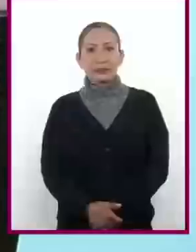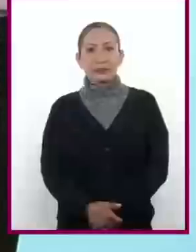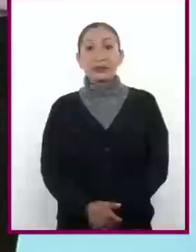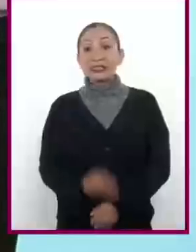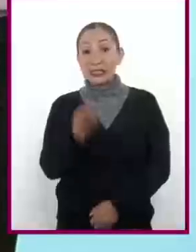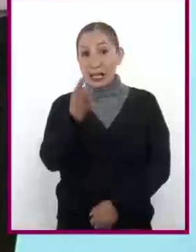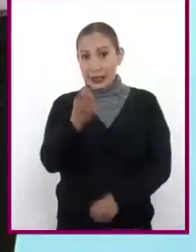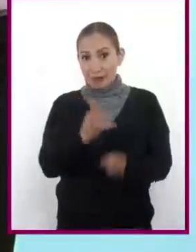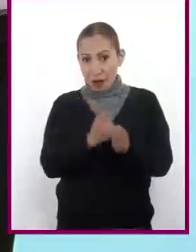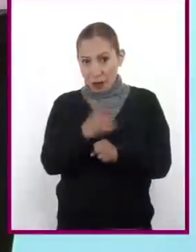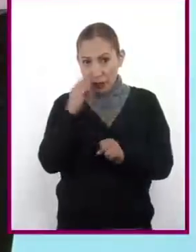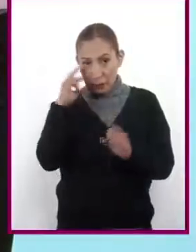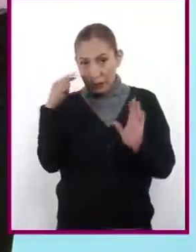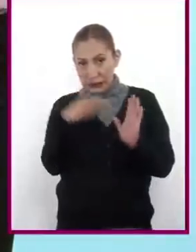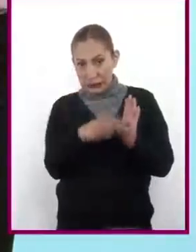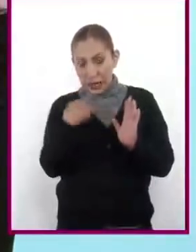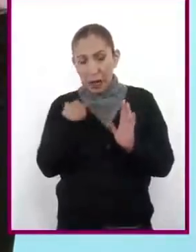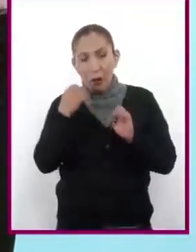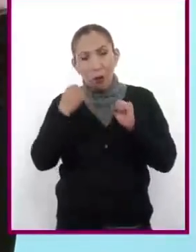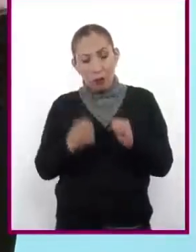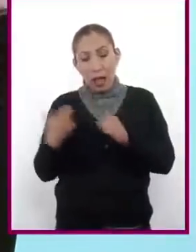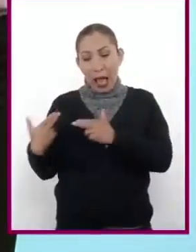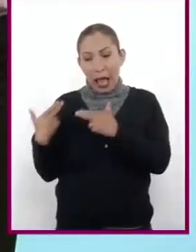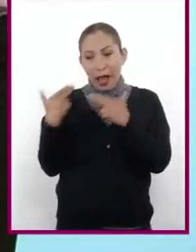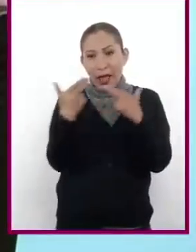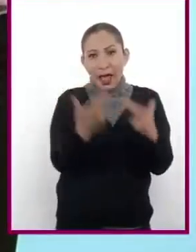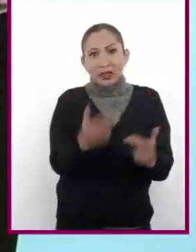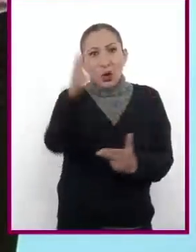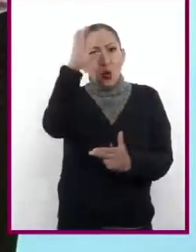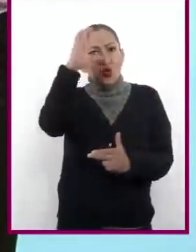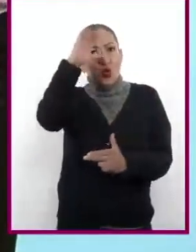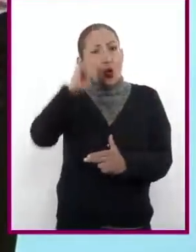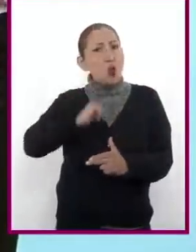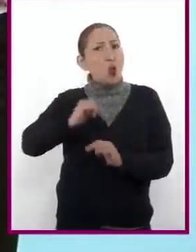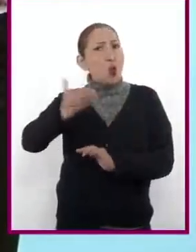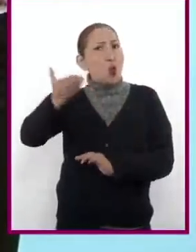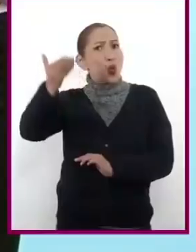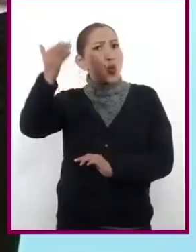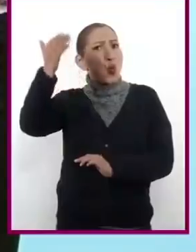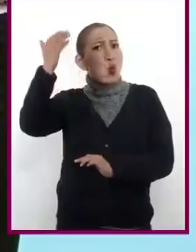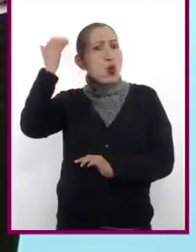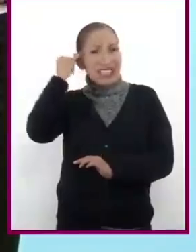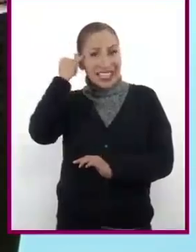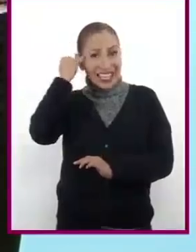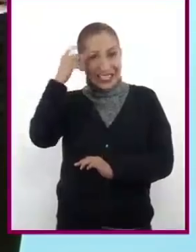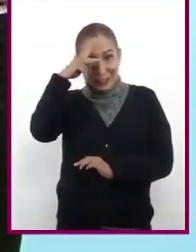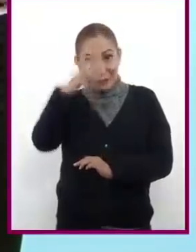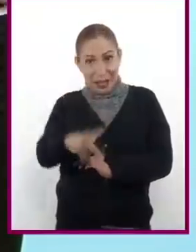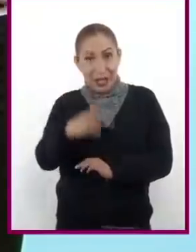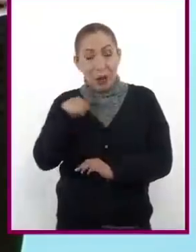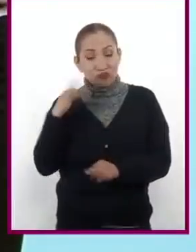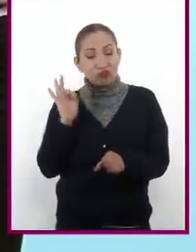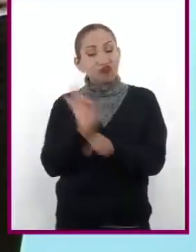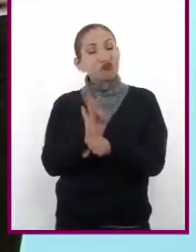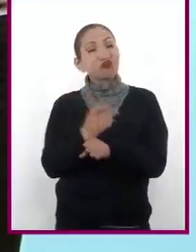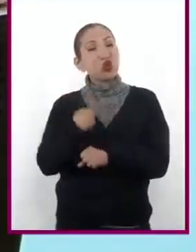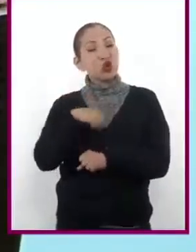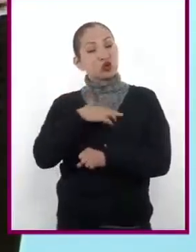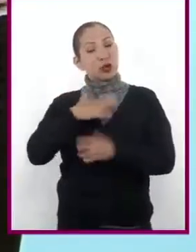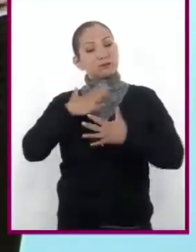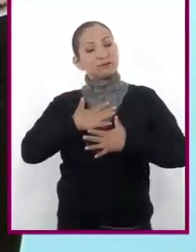Con esta información ratificaremos que la herencia de las culturas de los pueblos originarios de nuestro país fortalecen